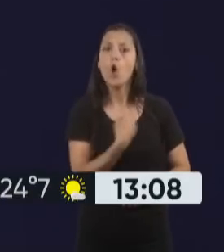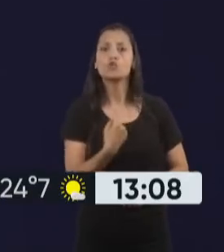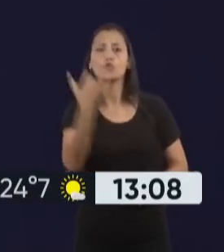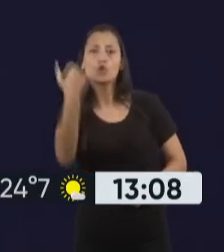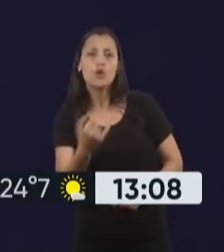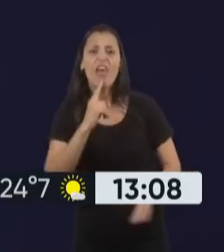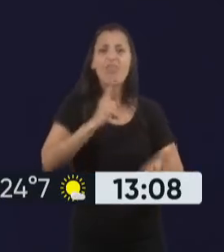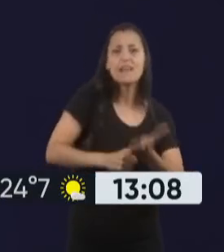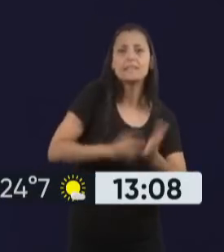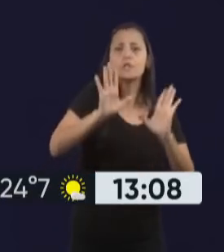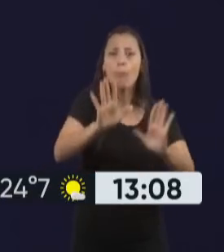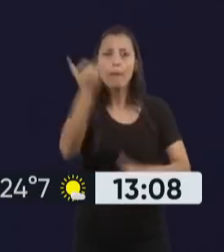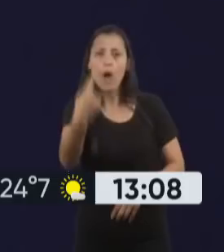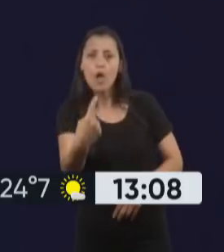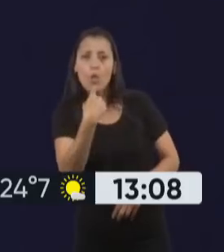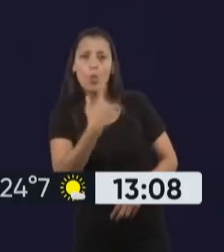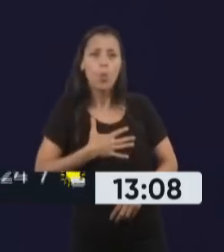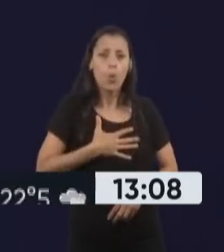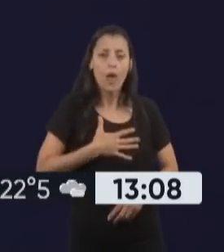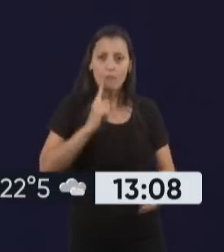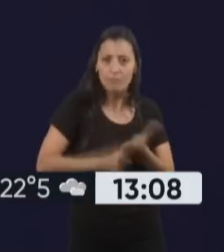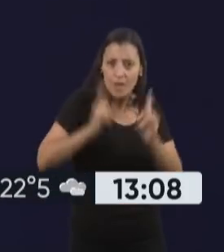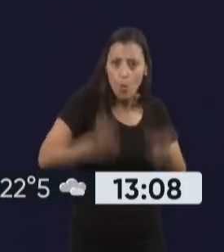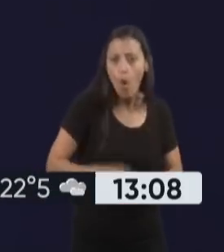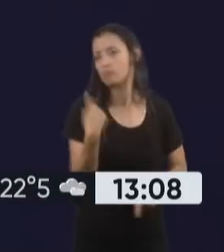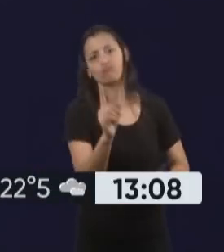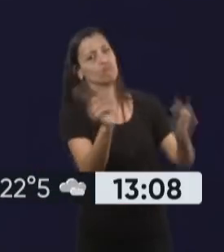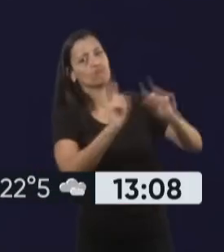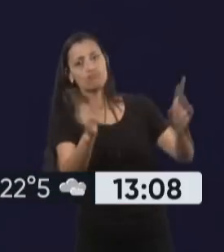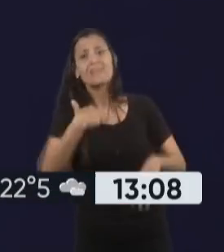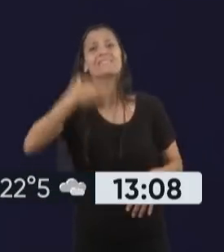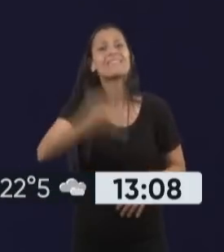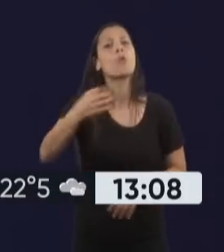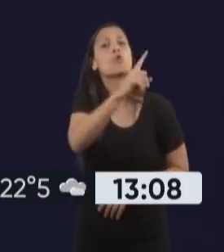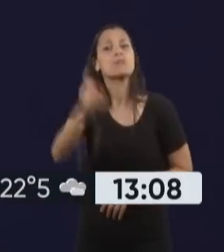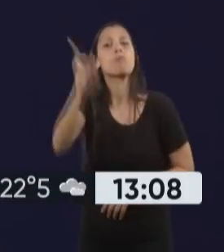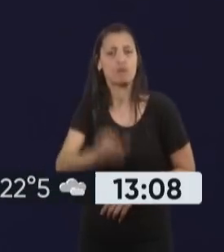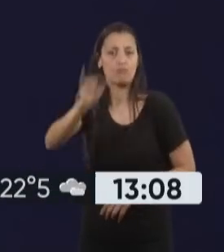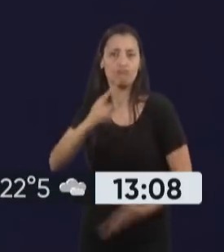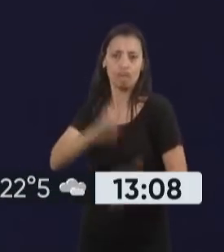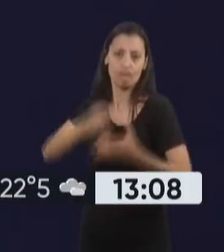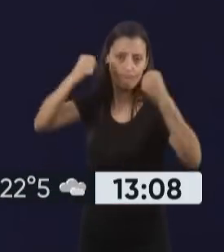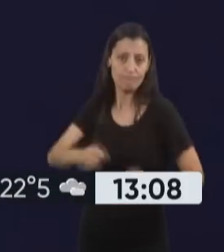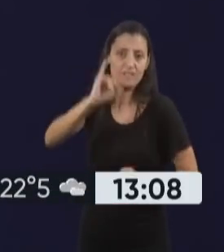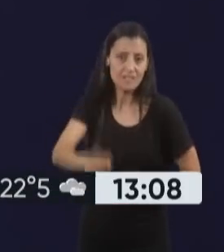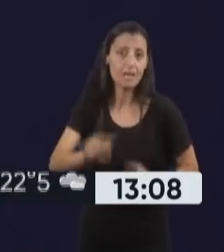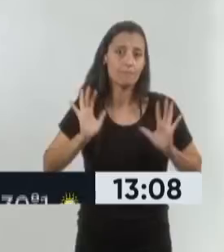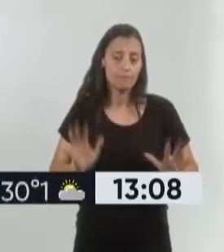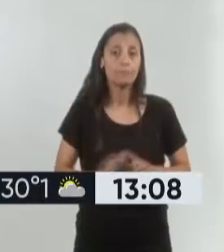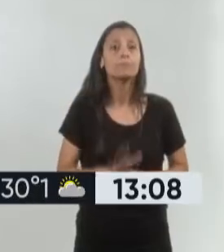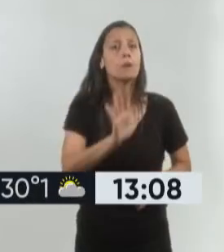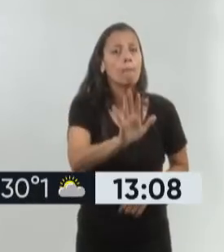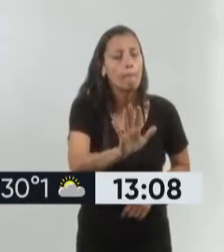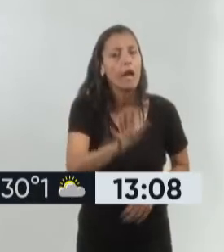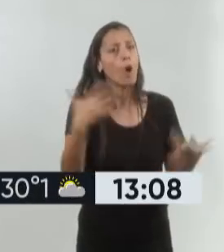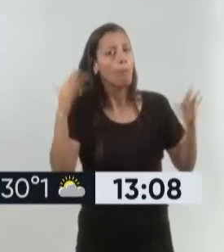falso, ¿no? Y que cualquier paso que demos en falso puede tener alguna implicancia no deseada, y eso no lo vamos a permitir. ¿Pero sería